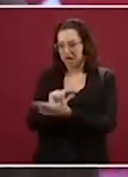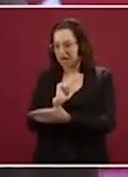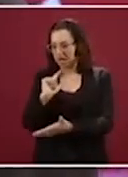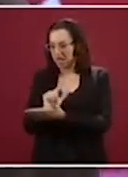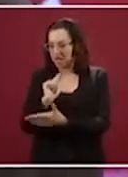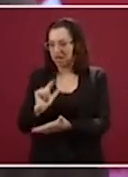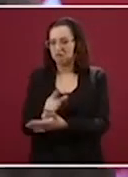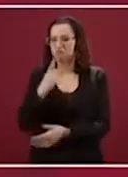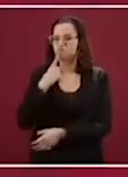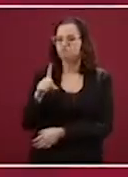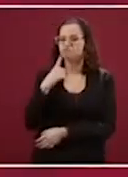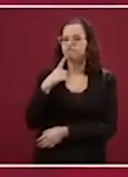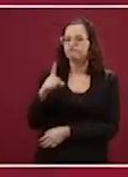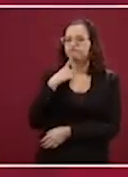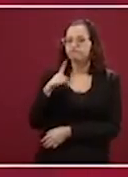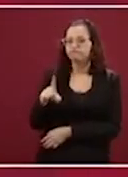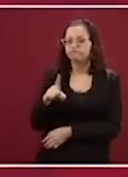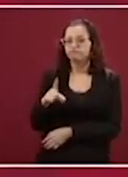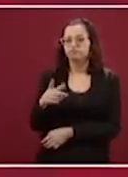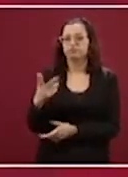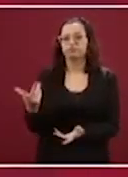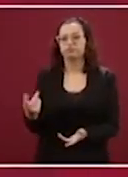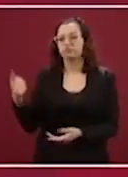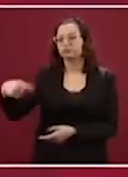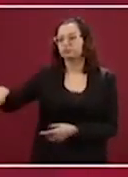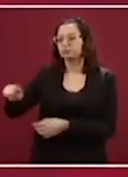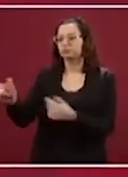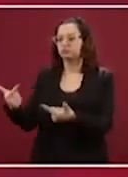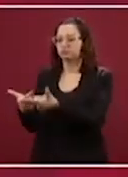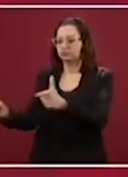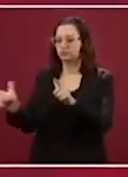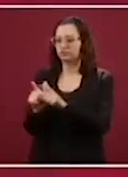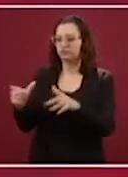sobre todo impulsado por este grupo que se llama